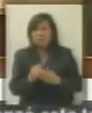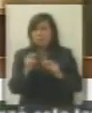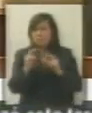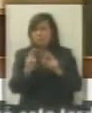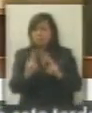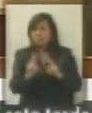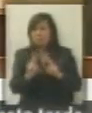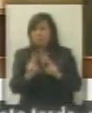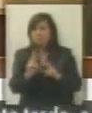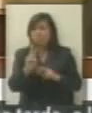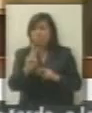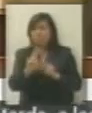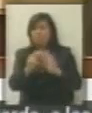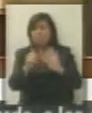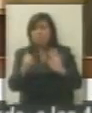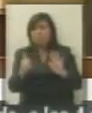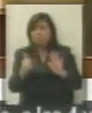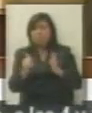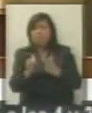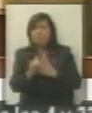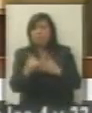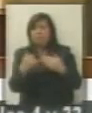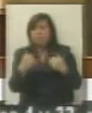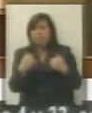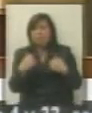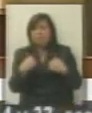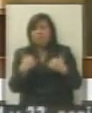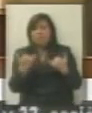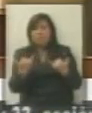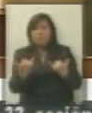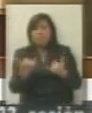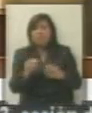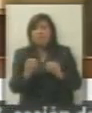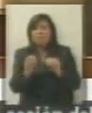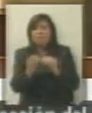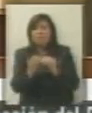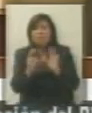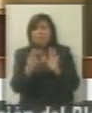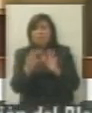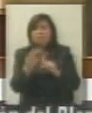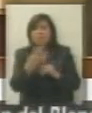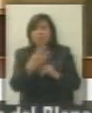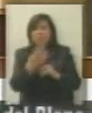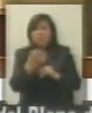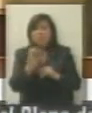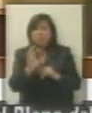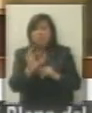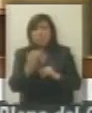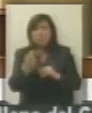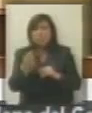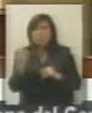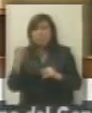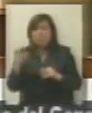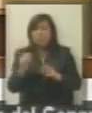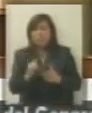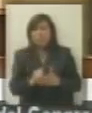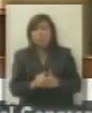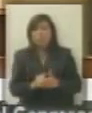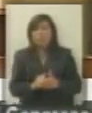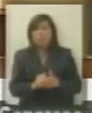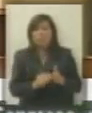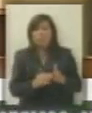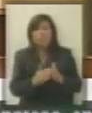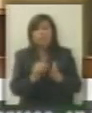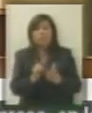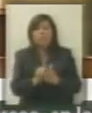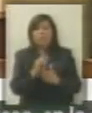contempla para los 26 programas existentes en la actualidad alrededor de 7.400 millones de soles. El camino a